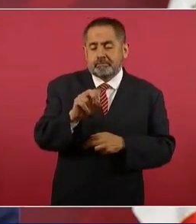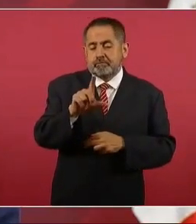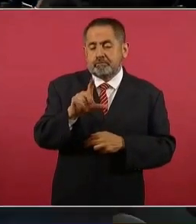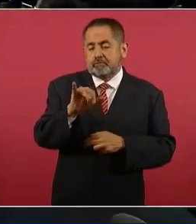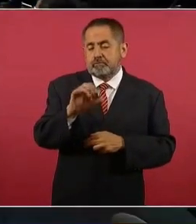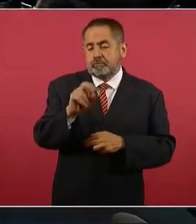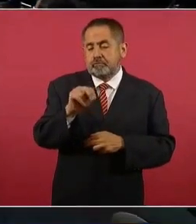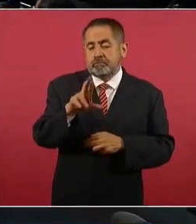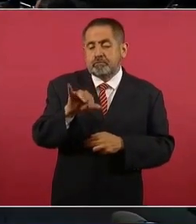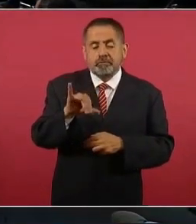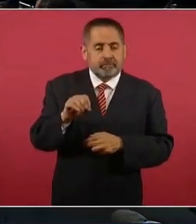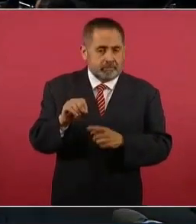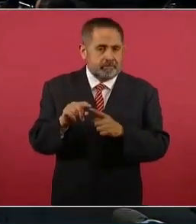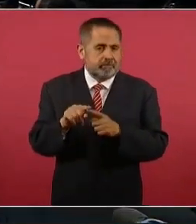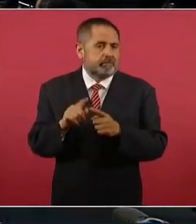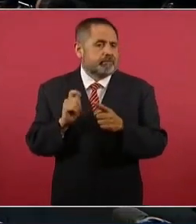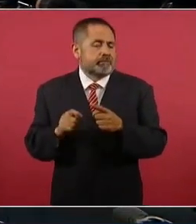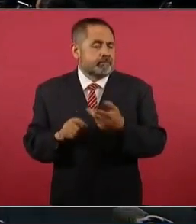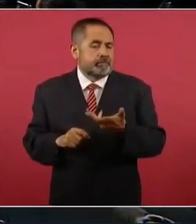o